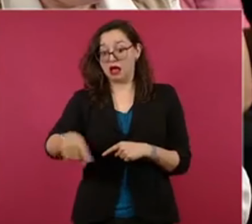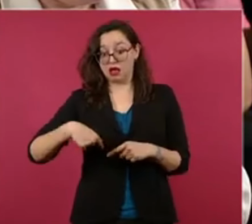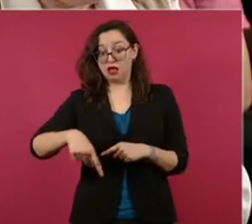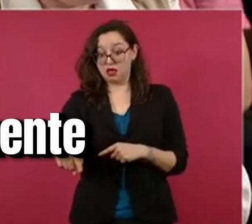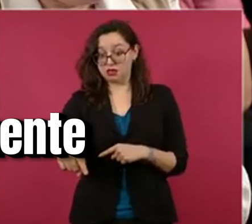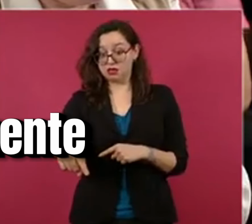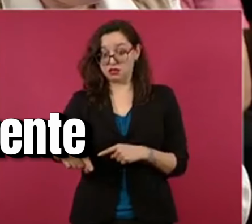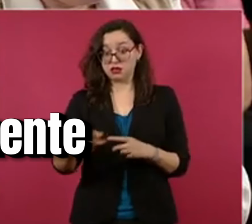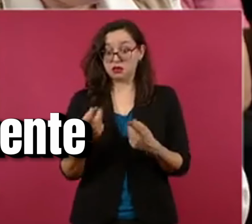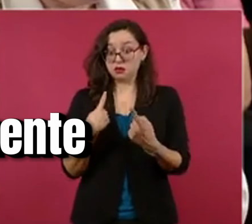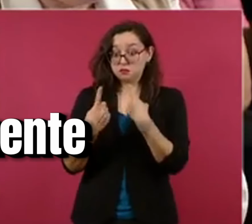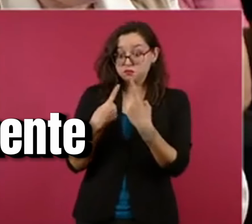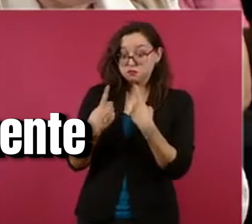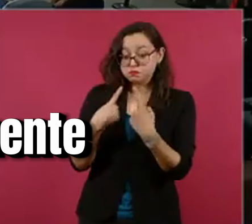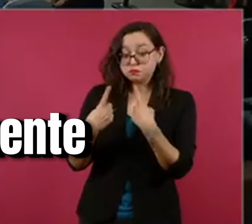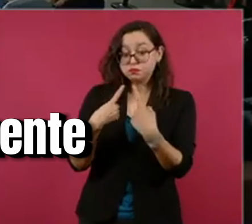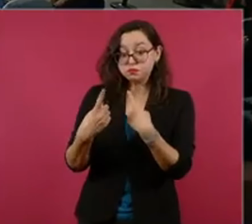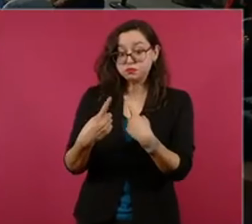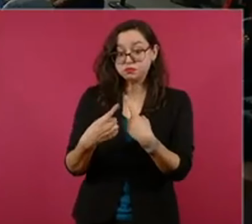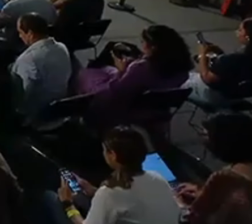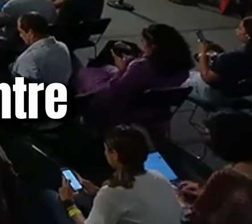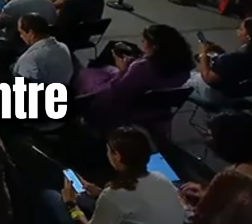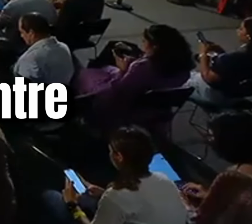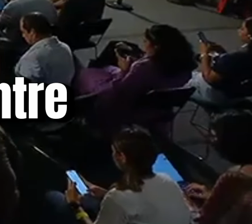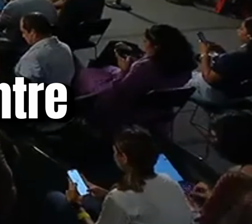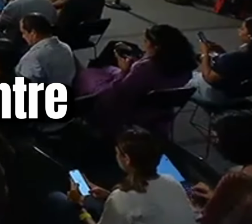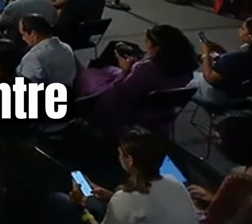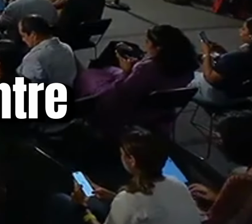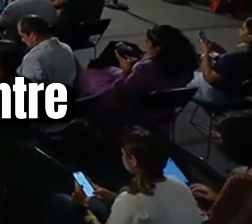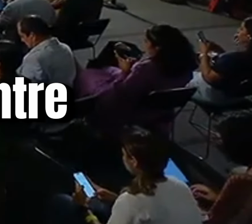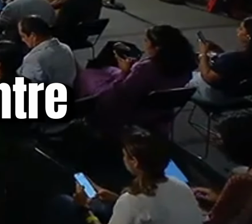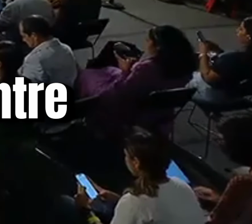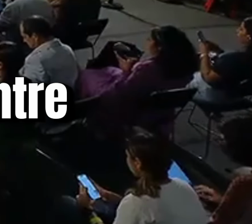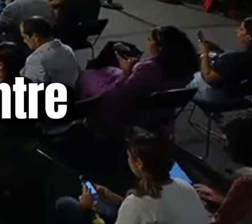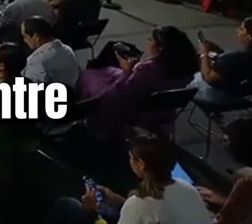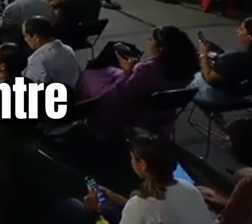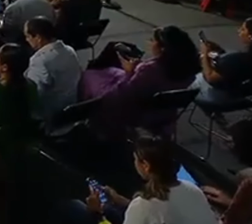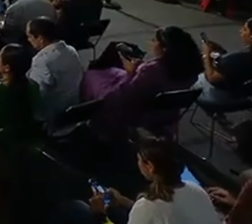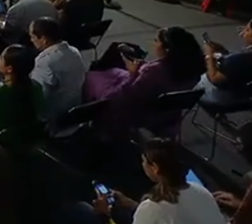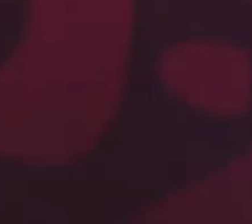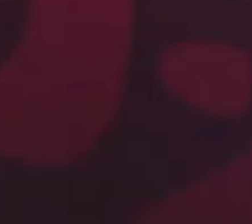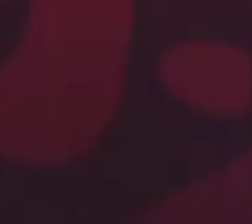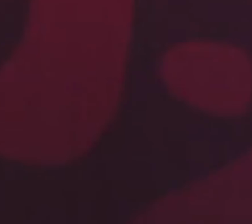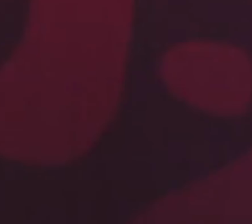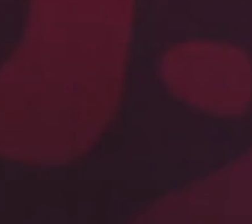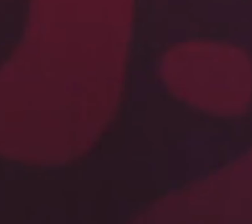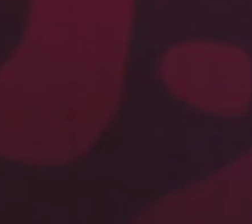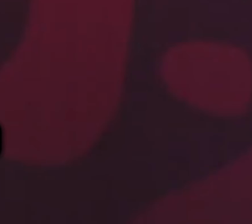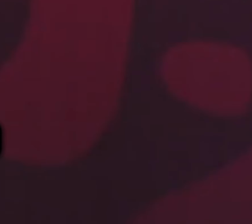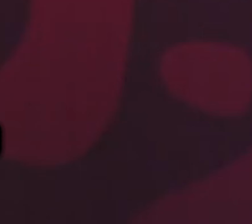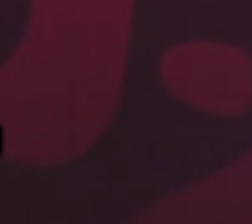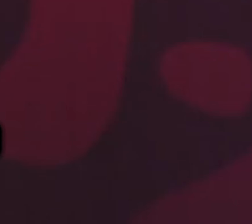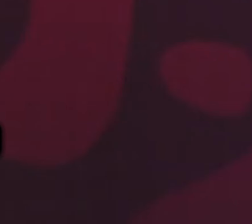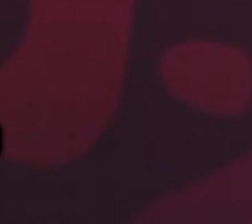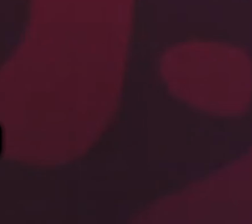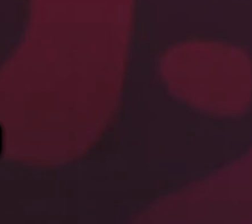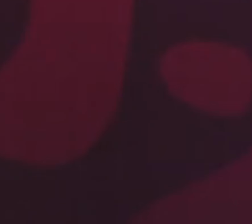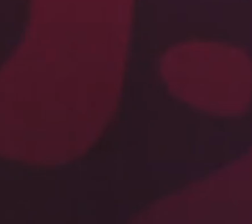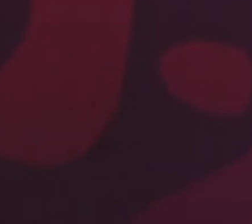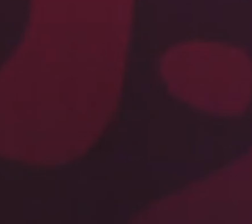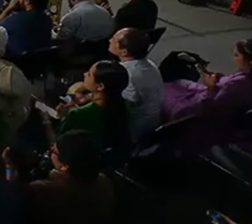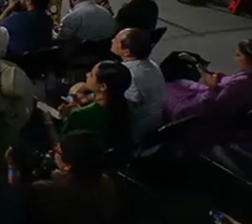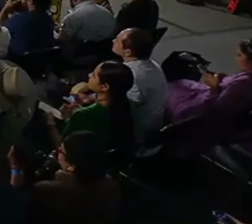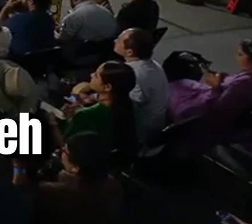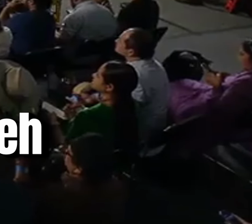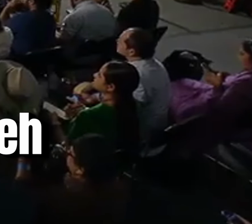este periodo, que ya sería con la permanente, sería esta especie de... Pero más que entre los diputados, que se abra la discusión, no se trata de... Parlamento abierto,